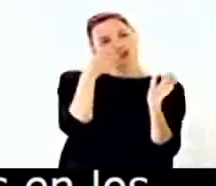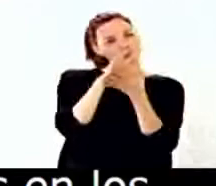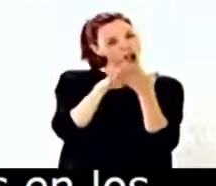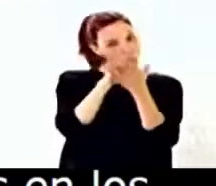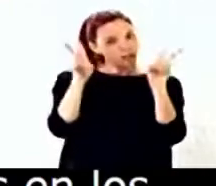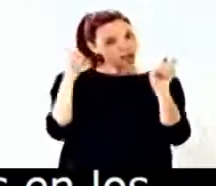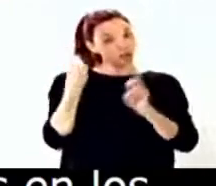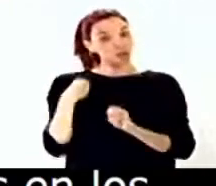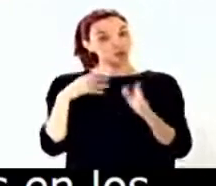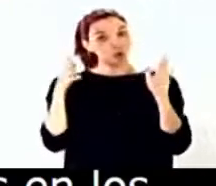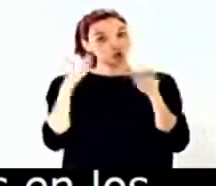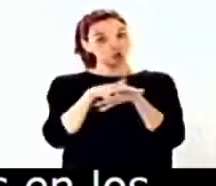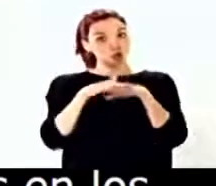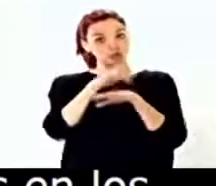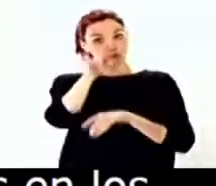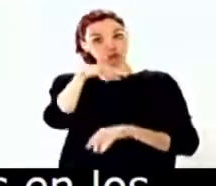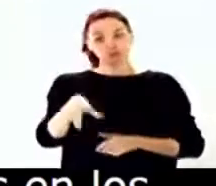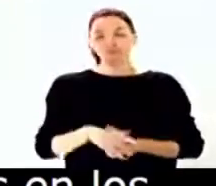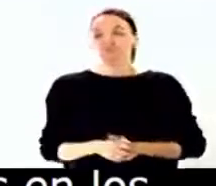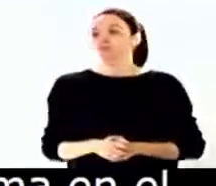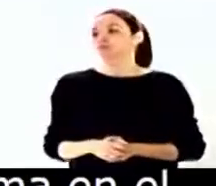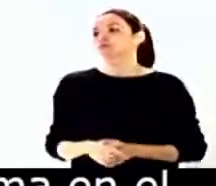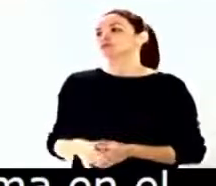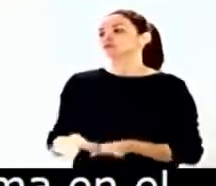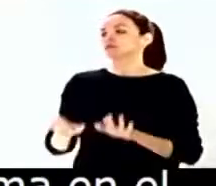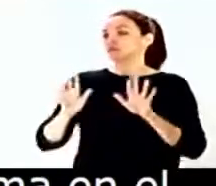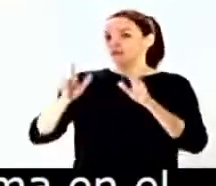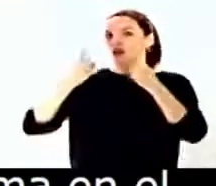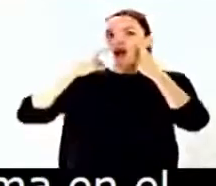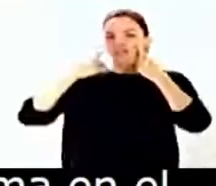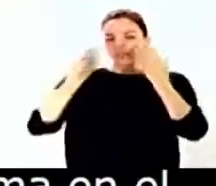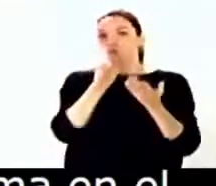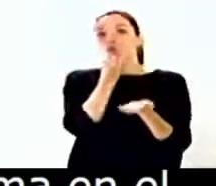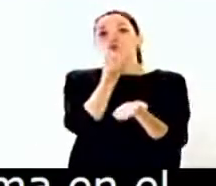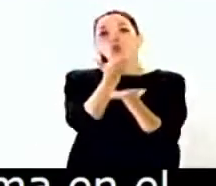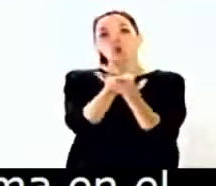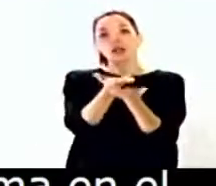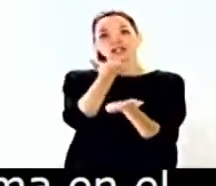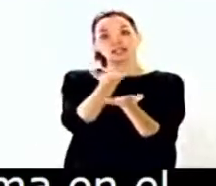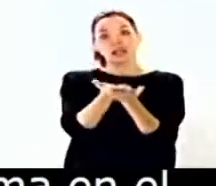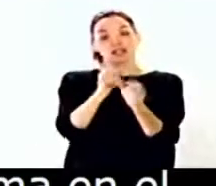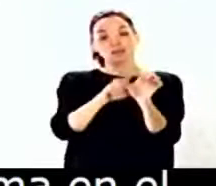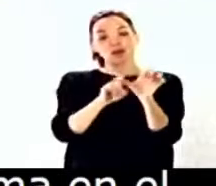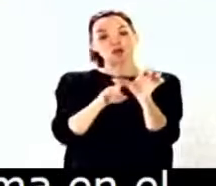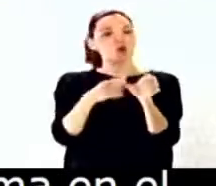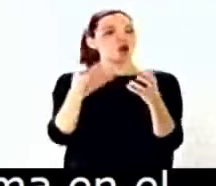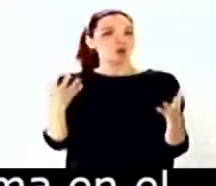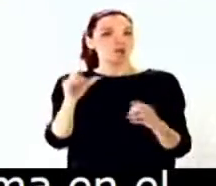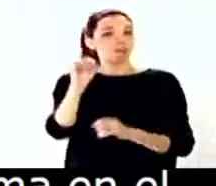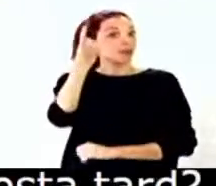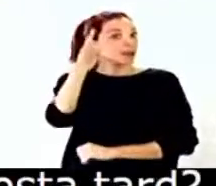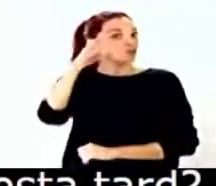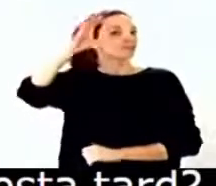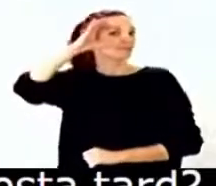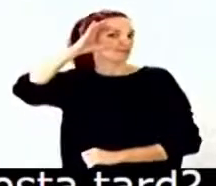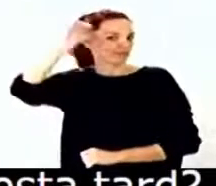de esta tarde? Vamos a ver, la propuesta que lleva Extremadura es escuchar